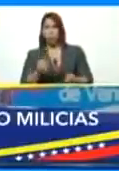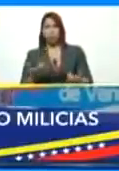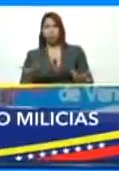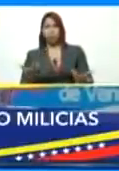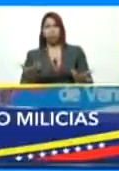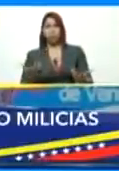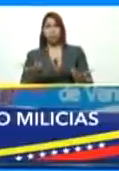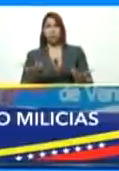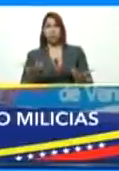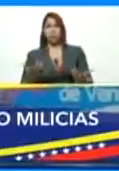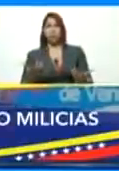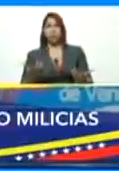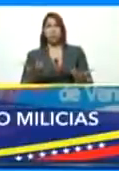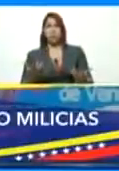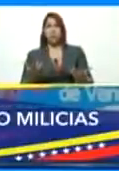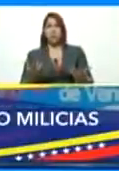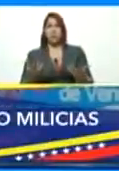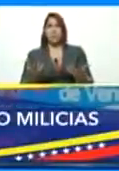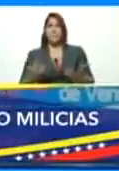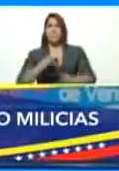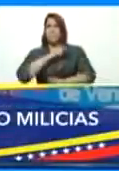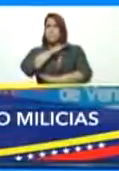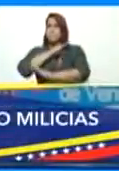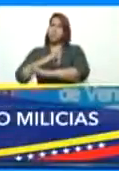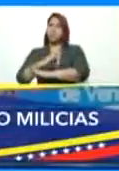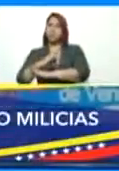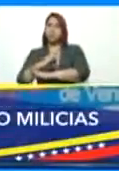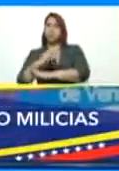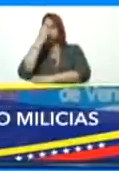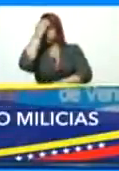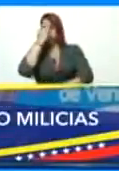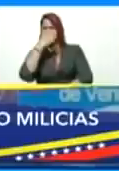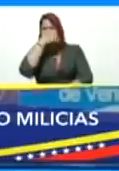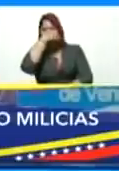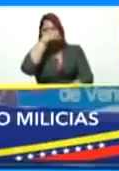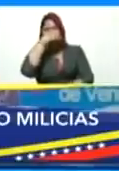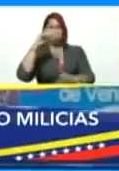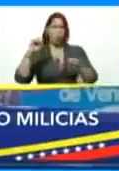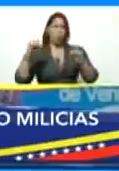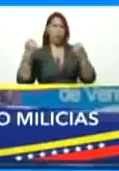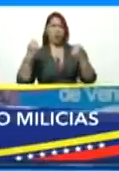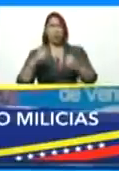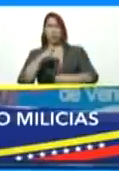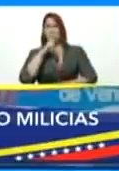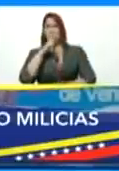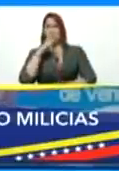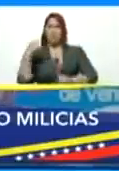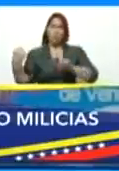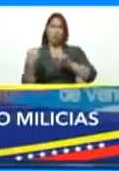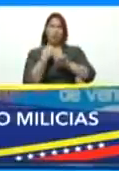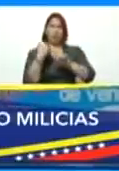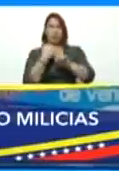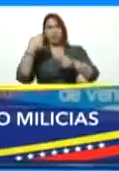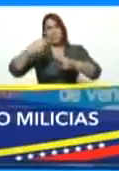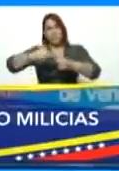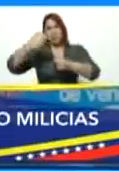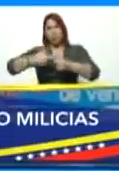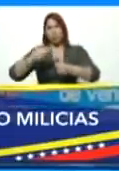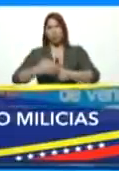que las sanciones criminales el bloqueo criminal el ataque al petróleo